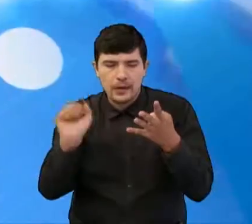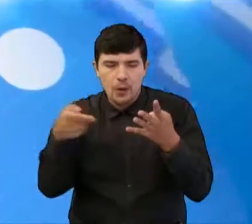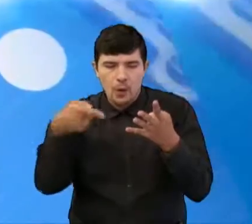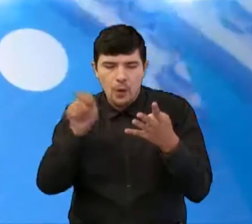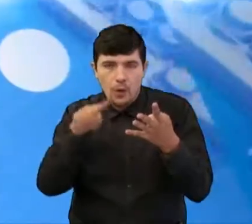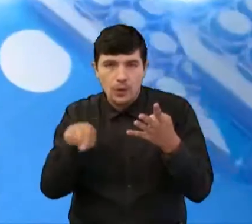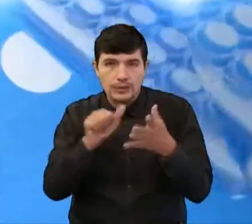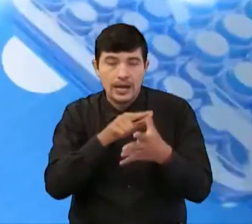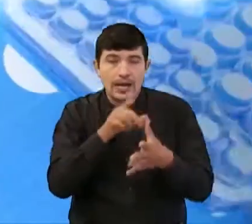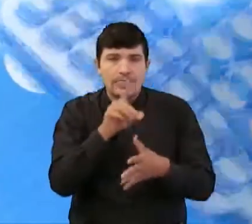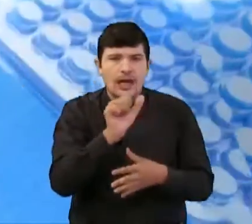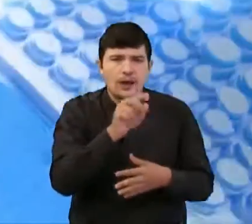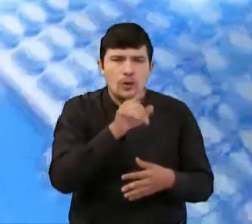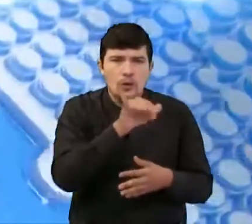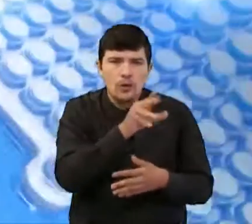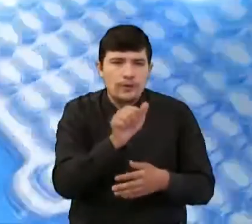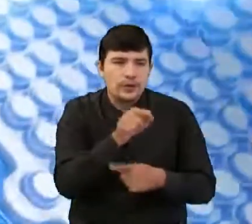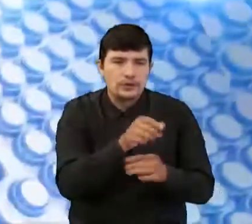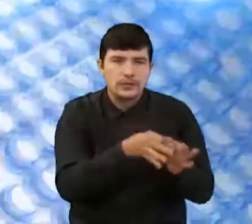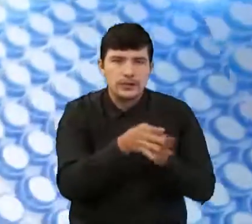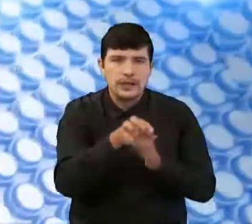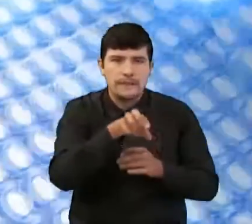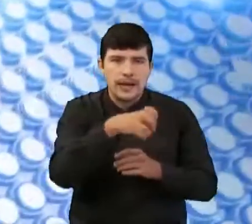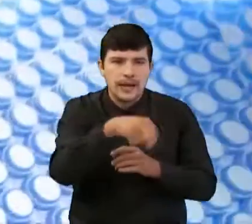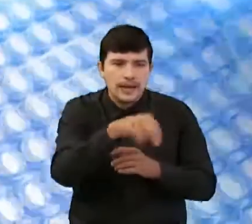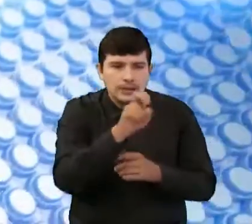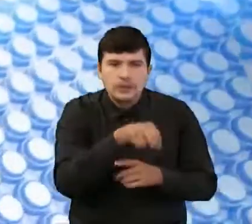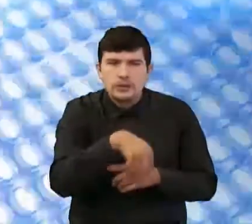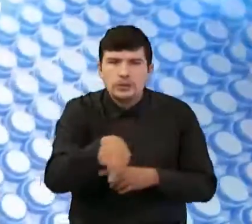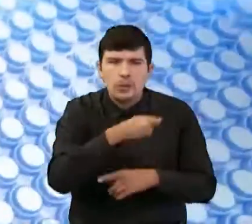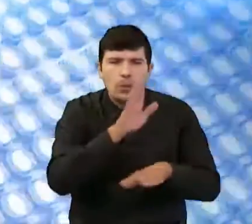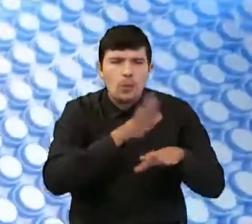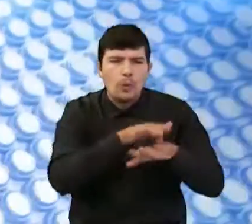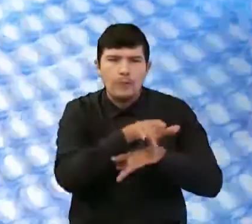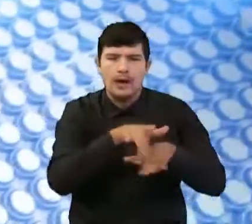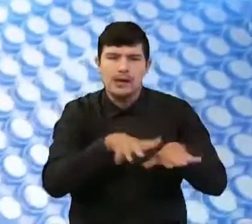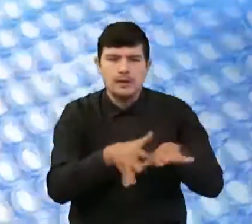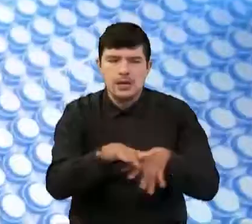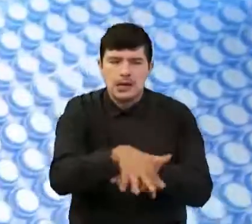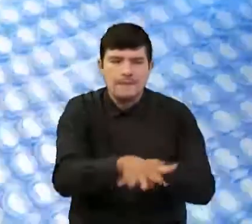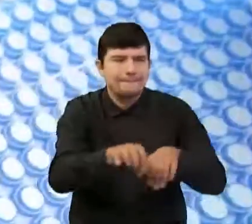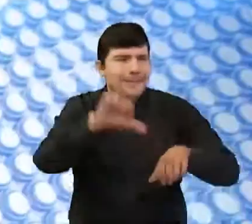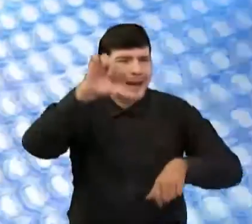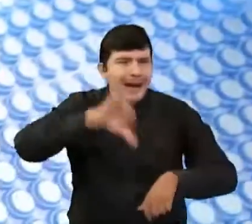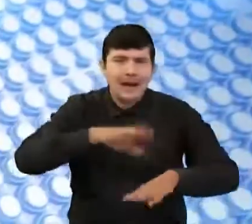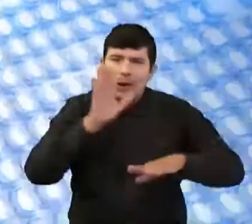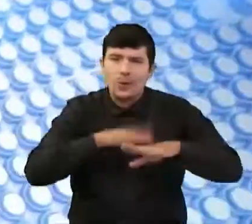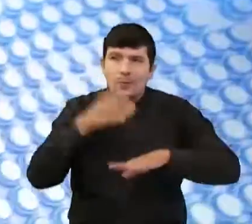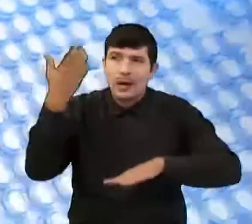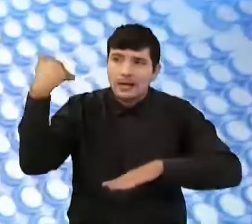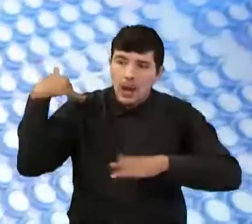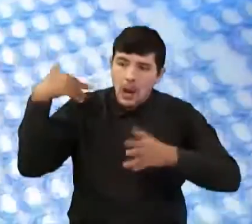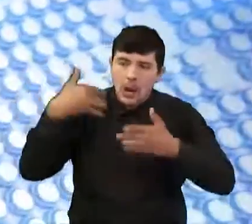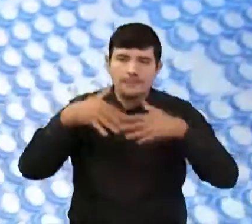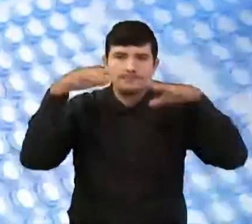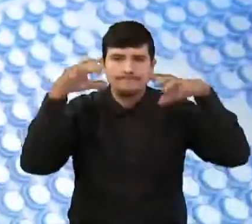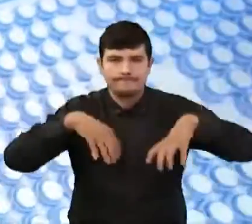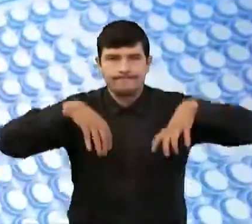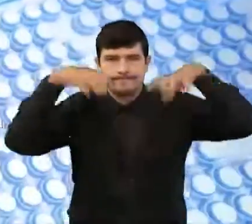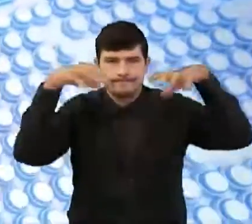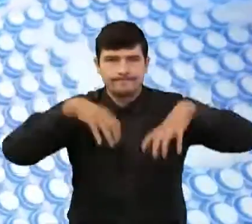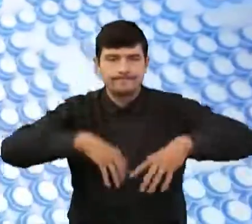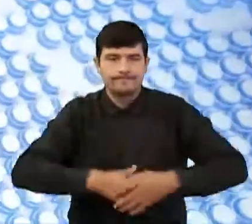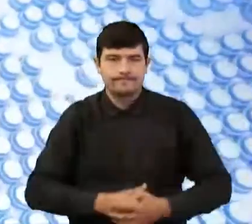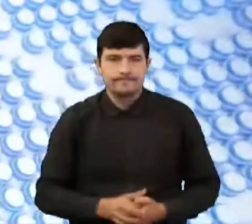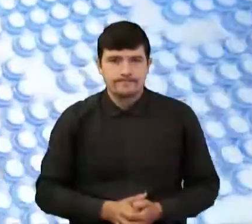de la vereda El Danubio del municipio del Peñón, debido al mal estado en que se encuentra la vía por las lluvias que se han presentado en los